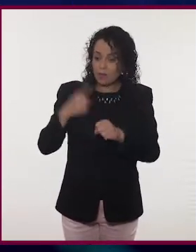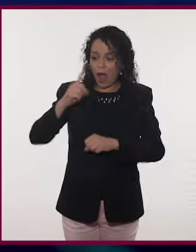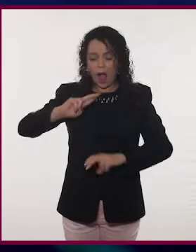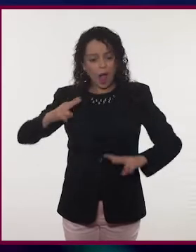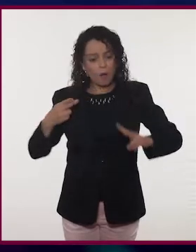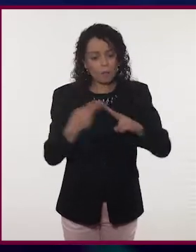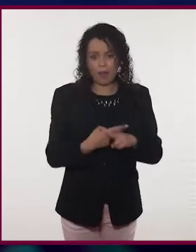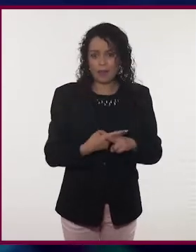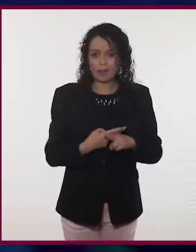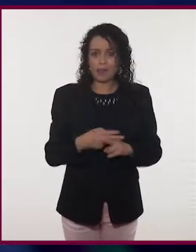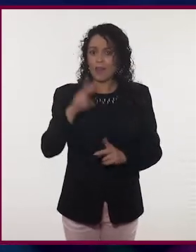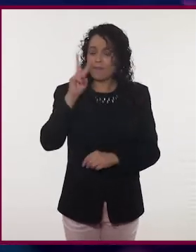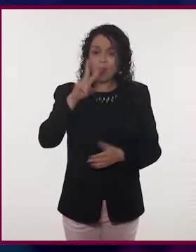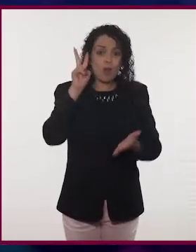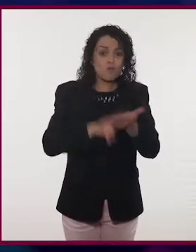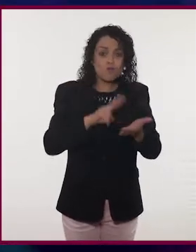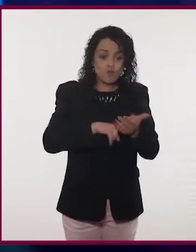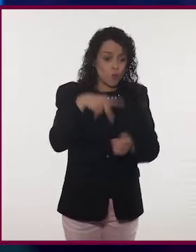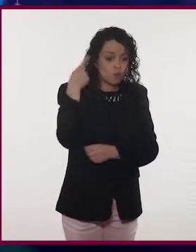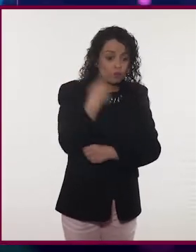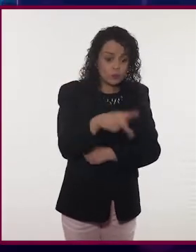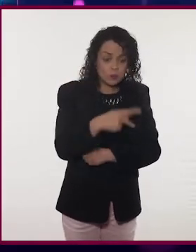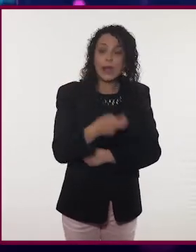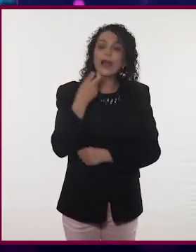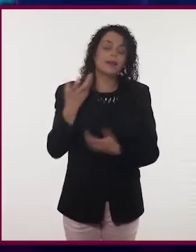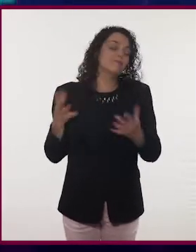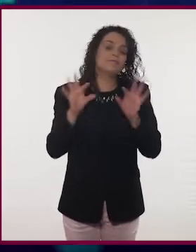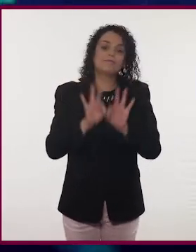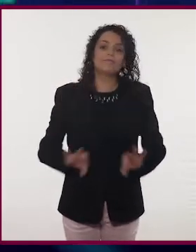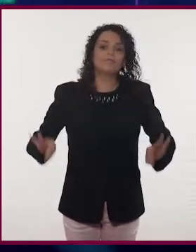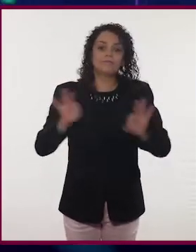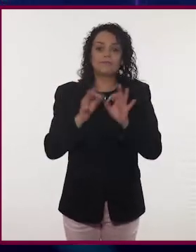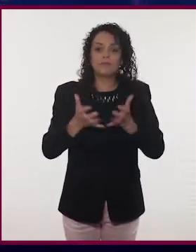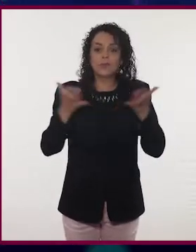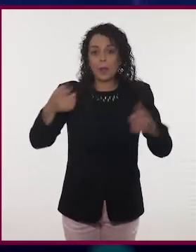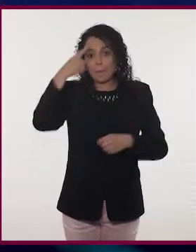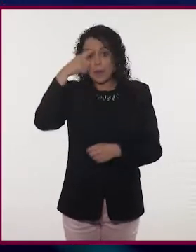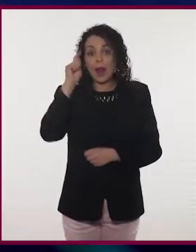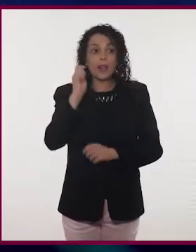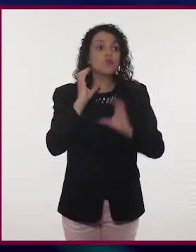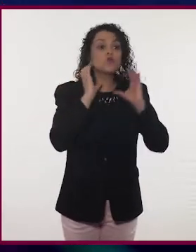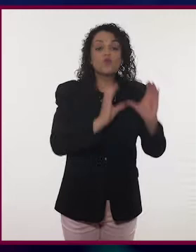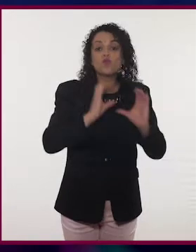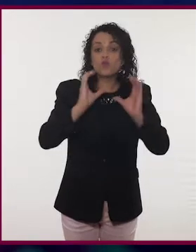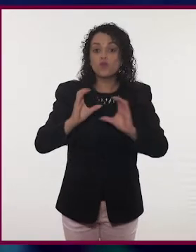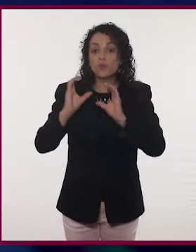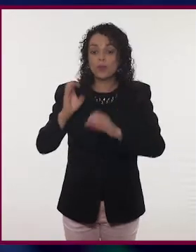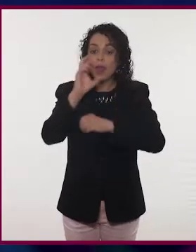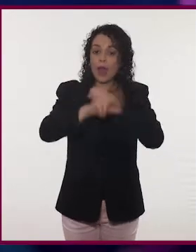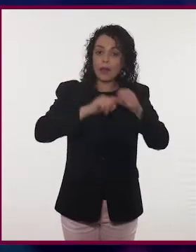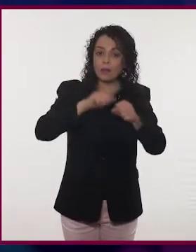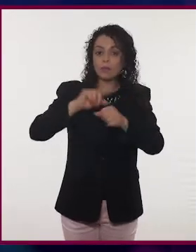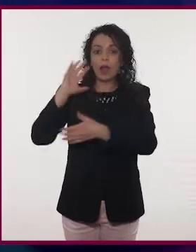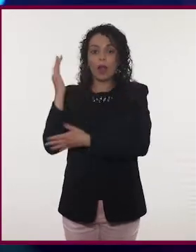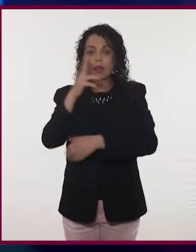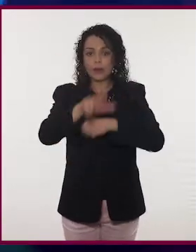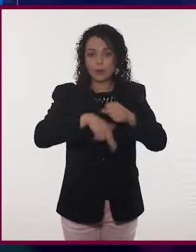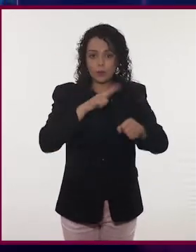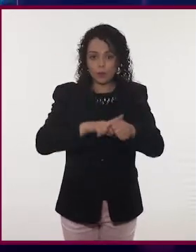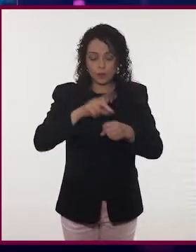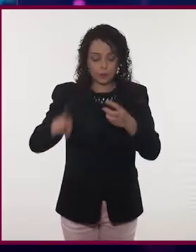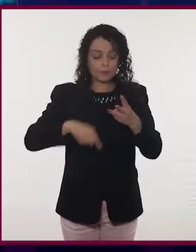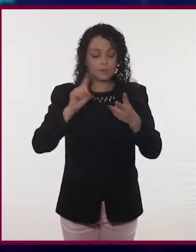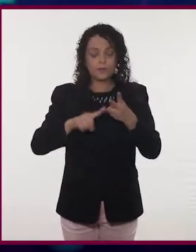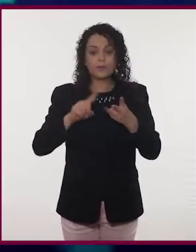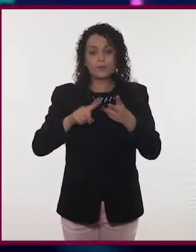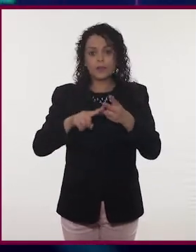valor gigante por sí mismo. Entonces es un incentivo muy grande para la conservación. Y el tercer beneficio muy grande que yo